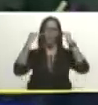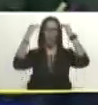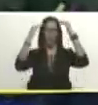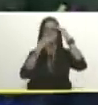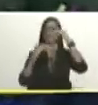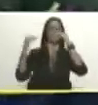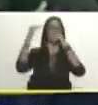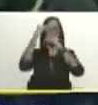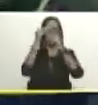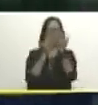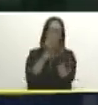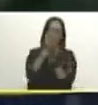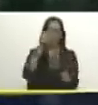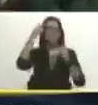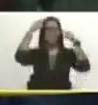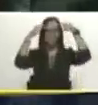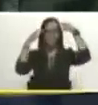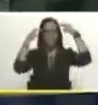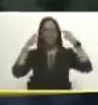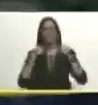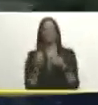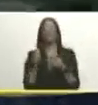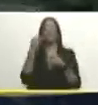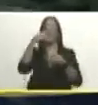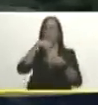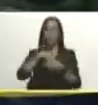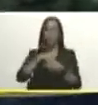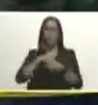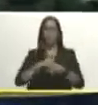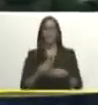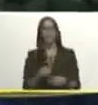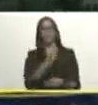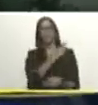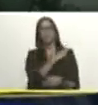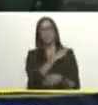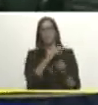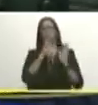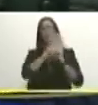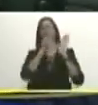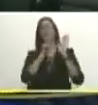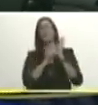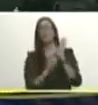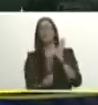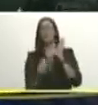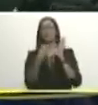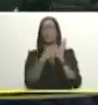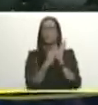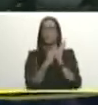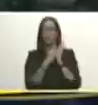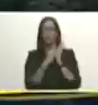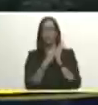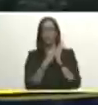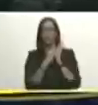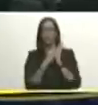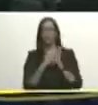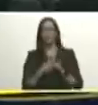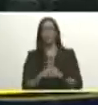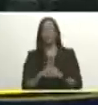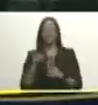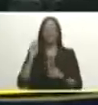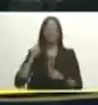y eterno Hugo Chávez, cuando la incluyó y le dio rango constitucional para enaltecerla y